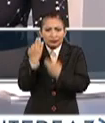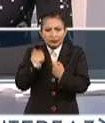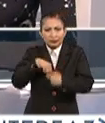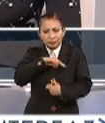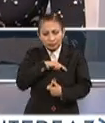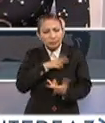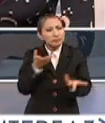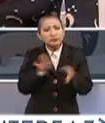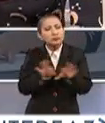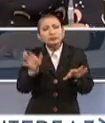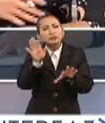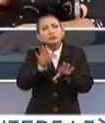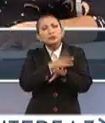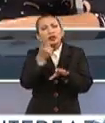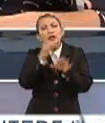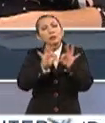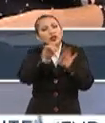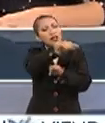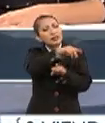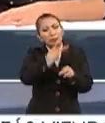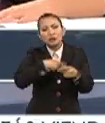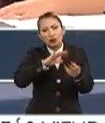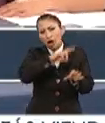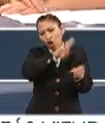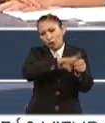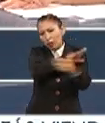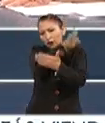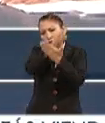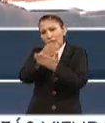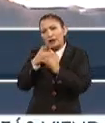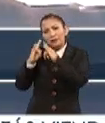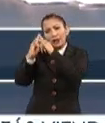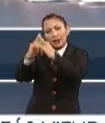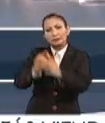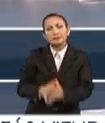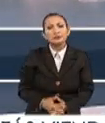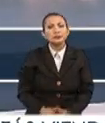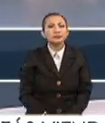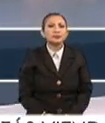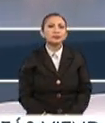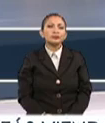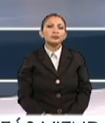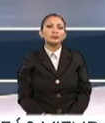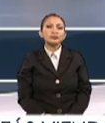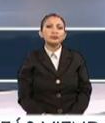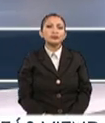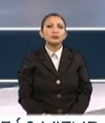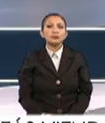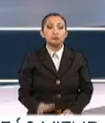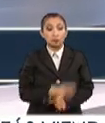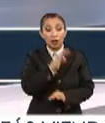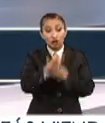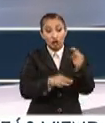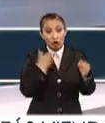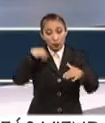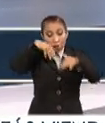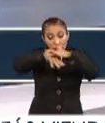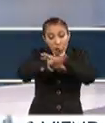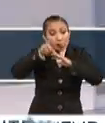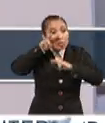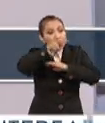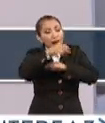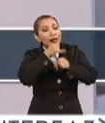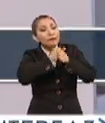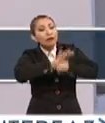nuestra salud? ¿Por qué sería importante que la gente común asistiera a esta feria? Pues básicamente porque todo lo que van a encontrar ahí va a